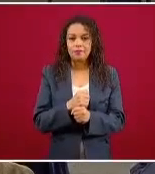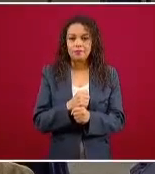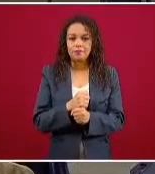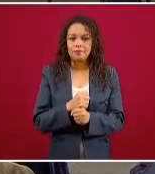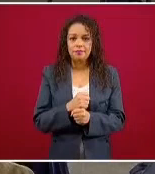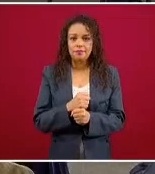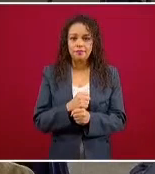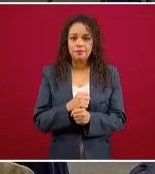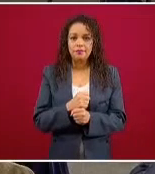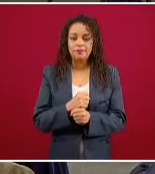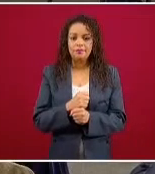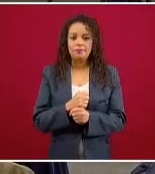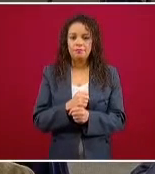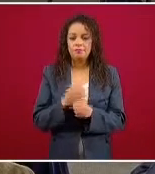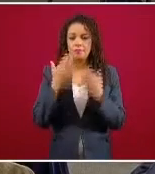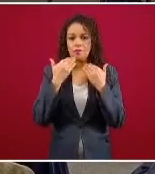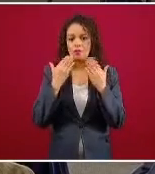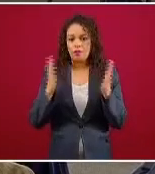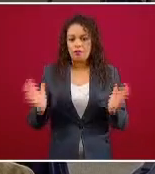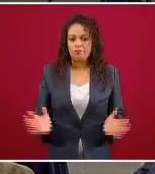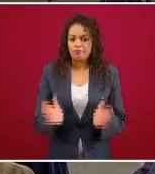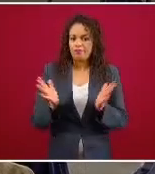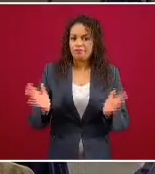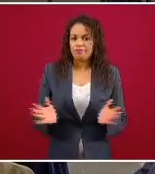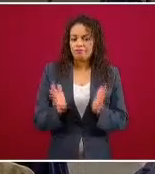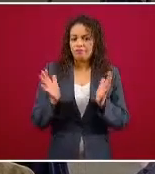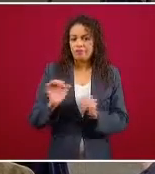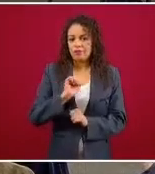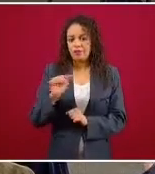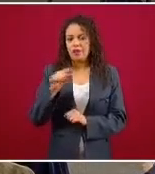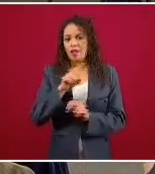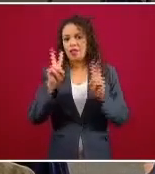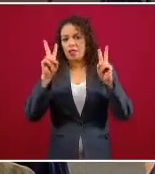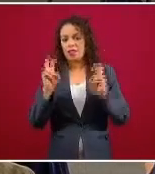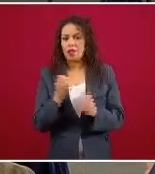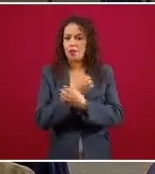se dejó de impulsar la educación.